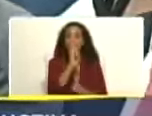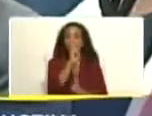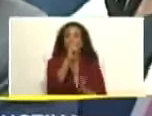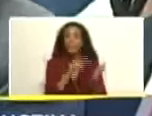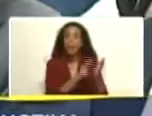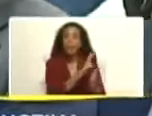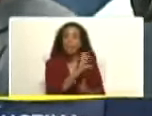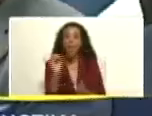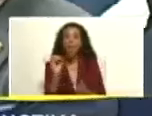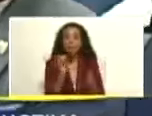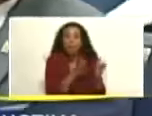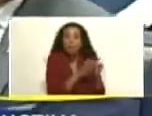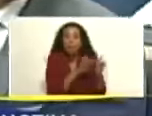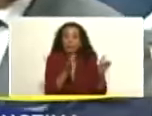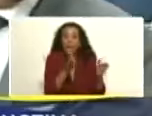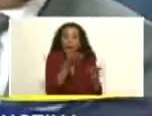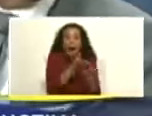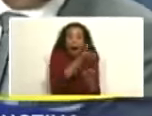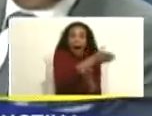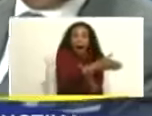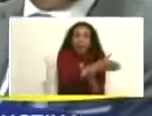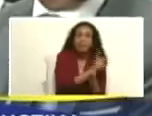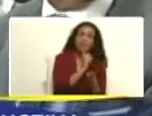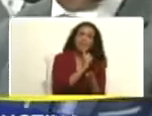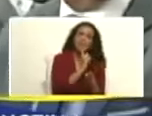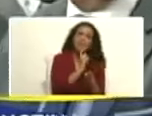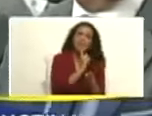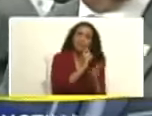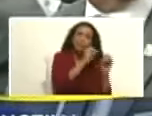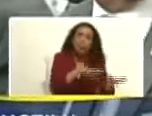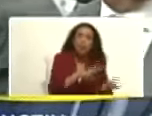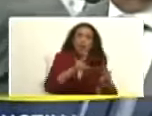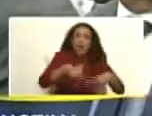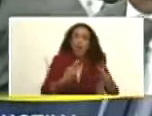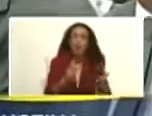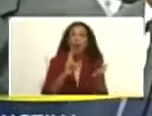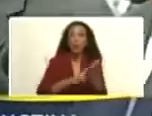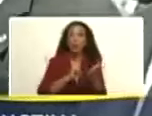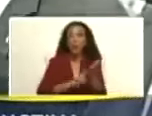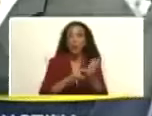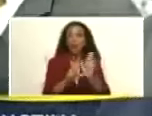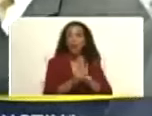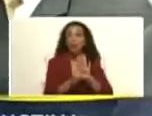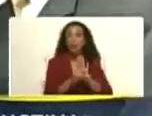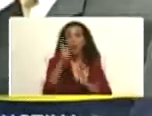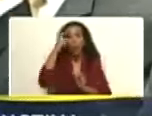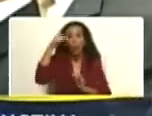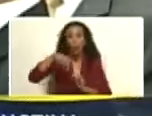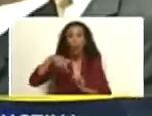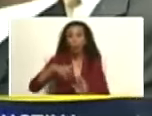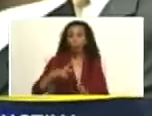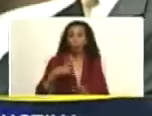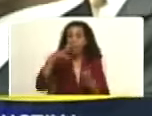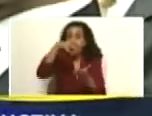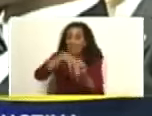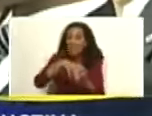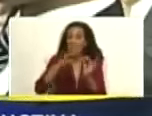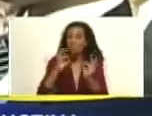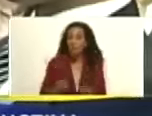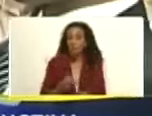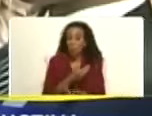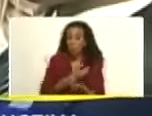zonas económicas especiales. Por ejemplo, a renovar la ley de seguros y reaseguros que usted está promulgando hoy en un acto de Estado, en un